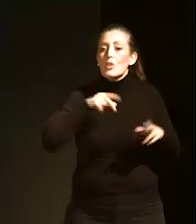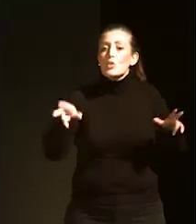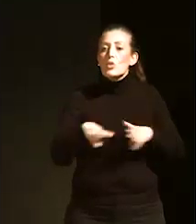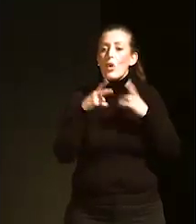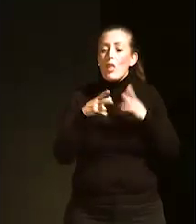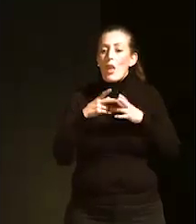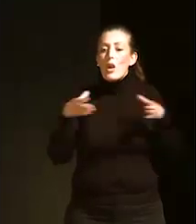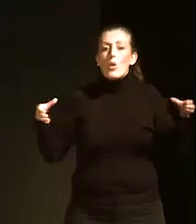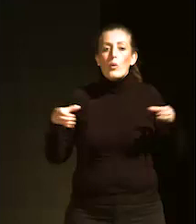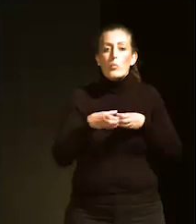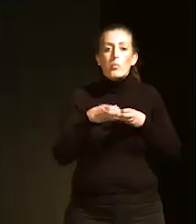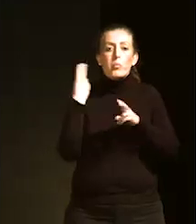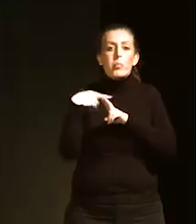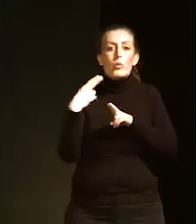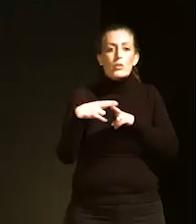político